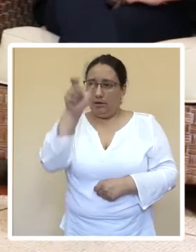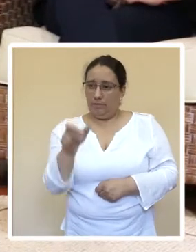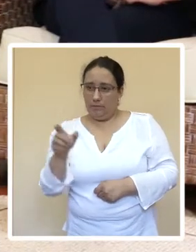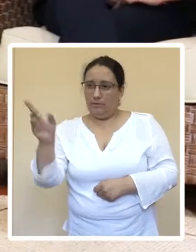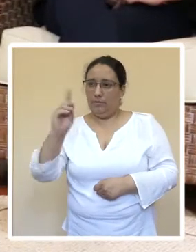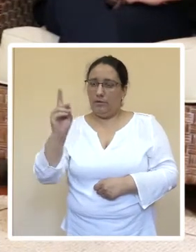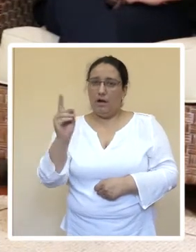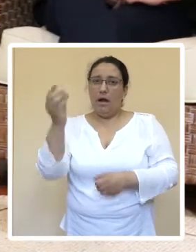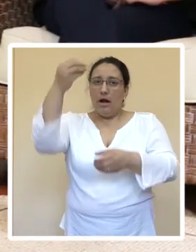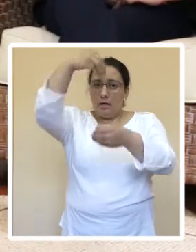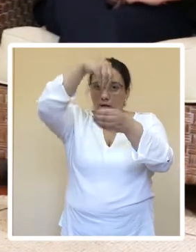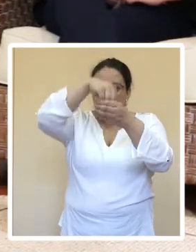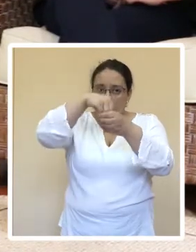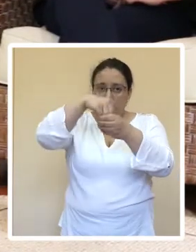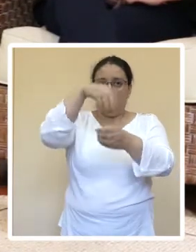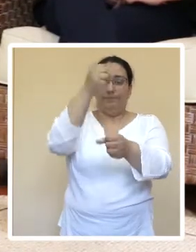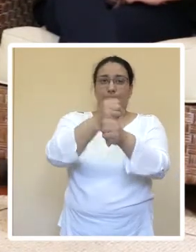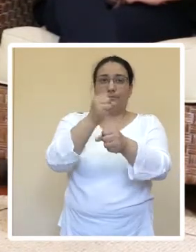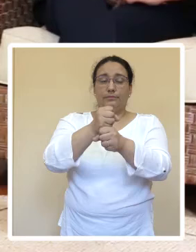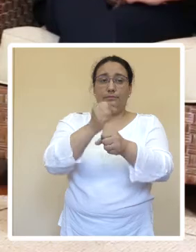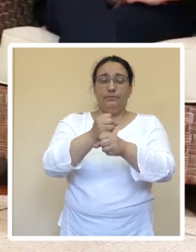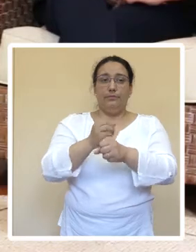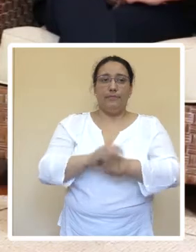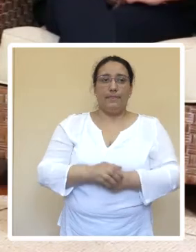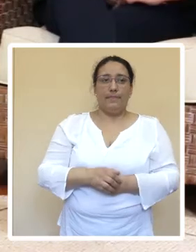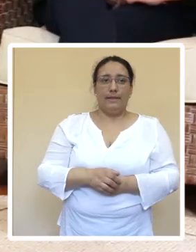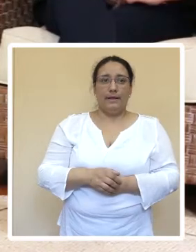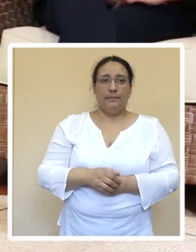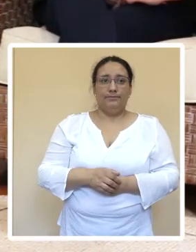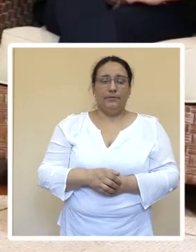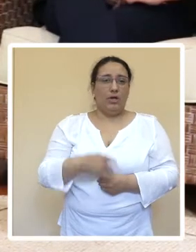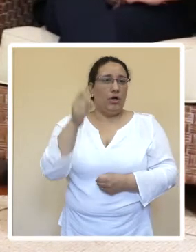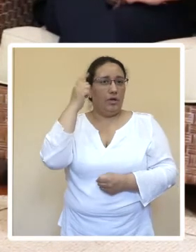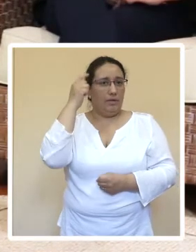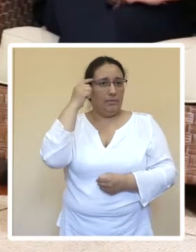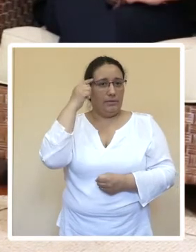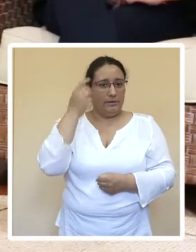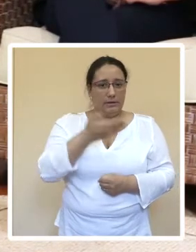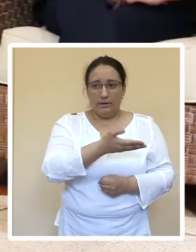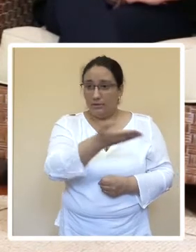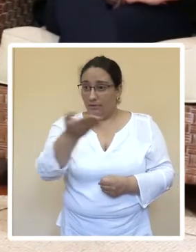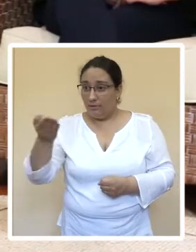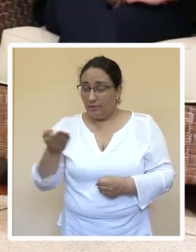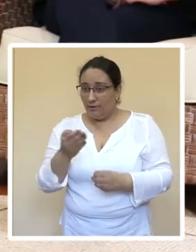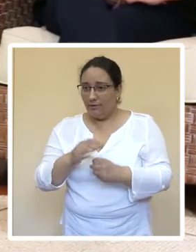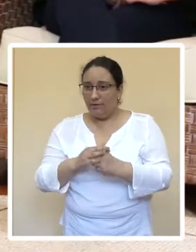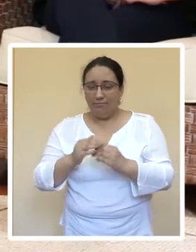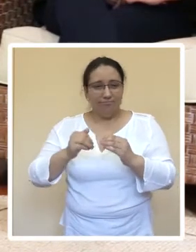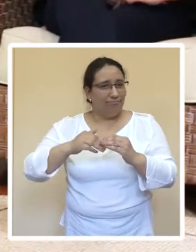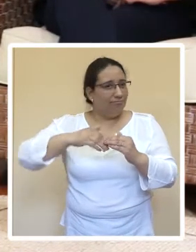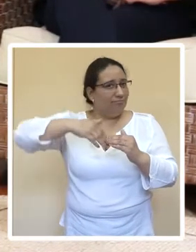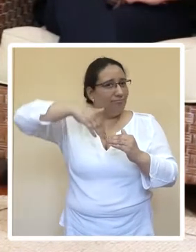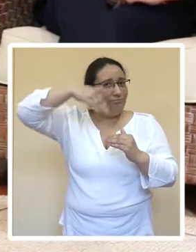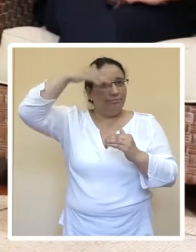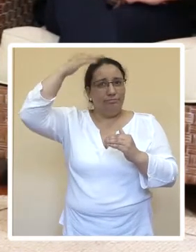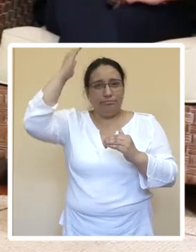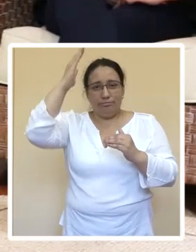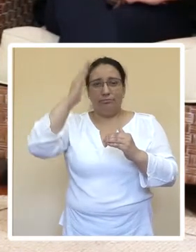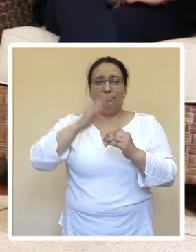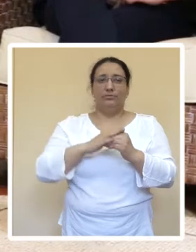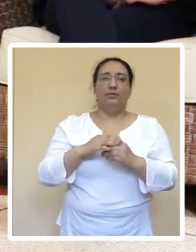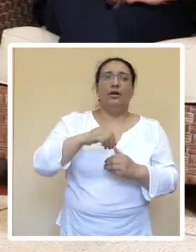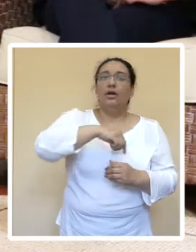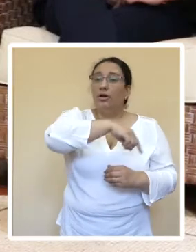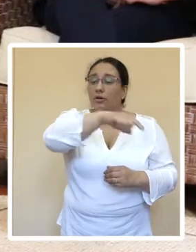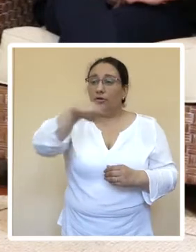al incorporarse al mundo laboral? Bueno, la mirada que ellos tienen es de alta expectativa, ¿ya? Nos ha tocado